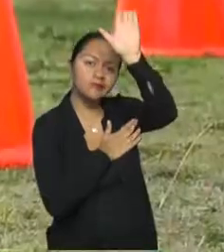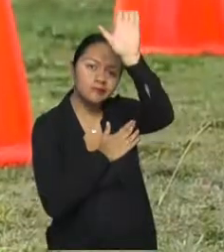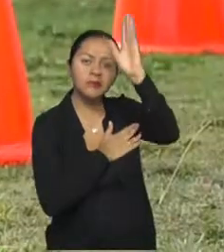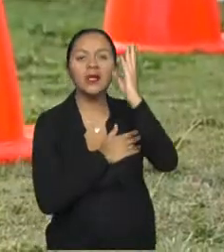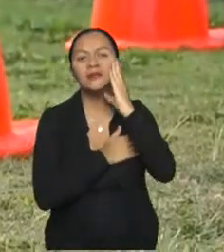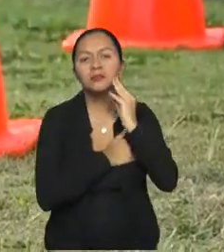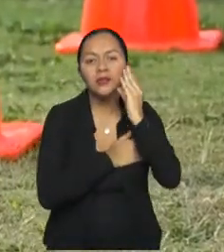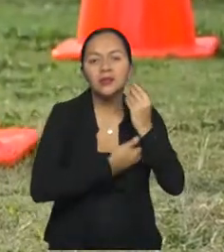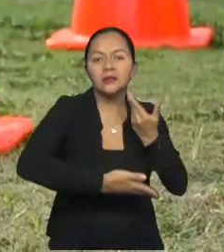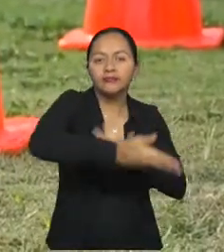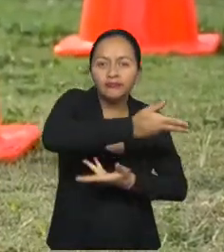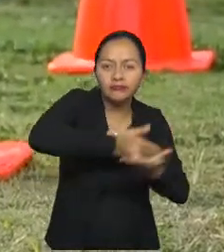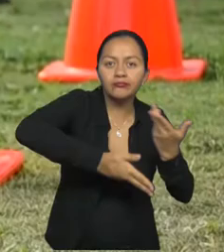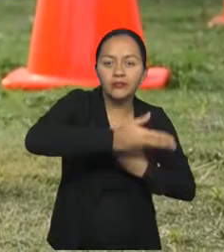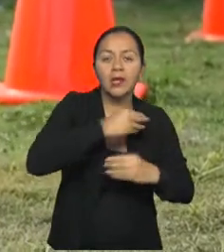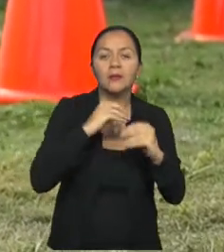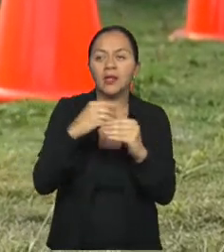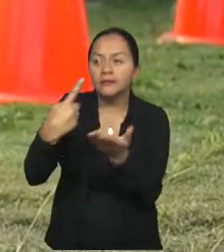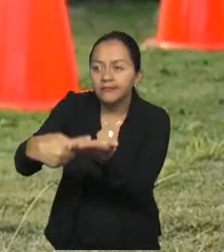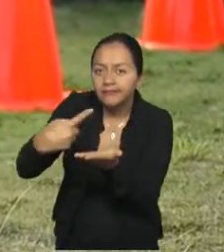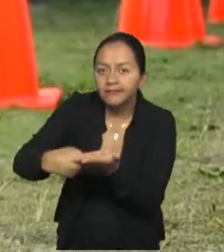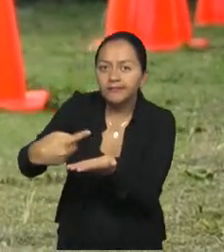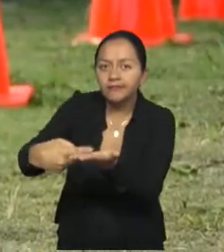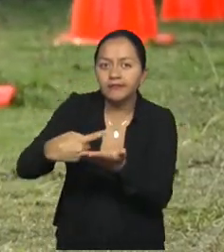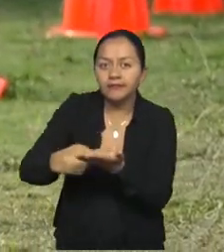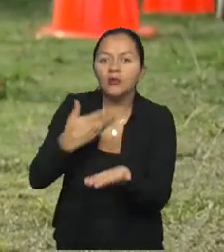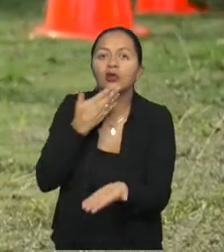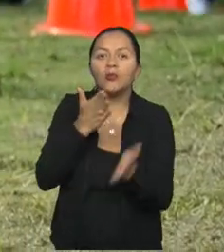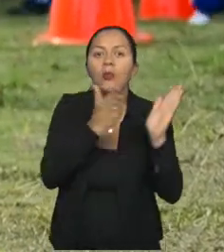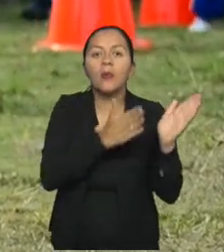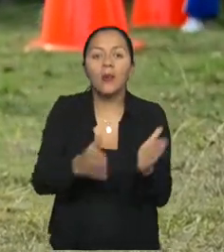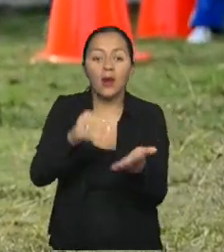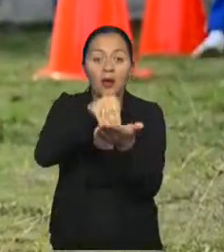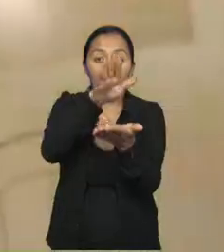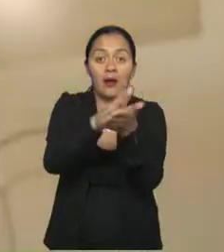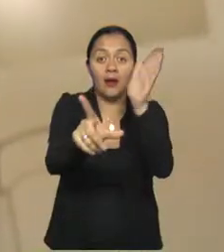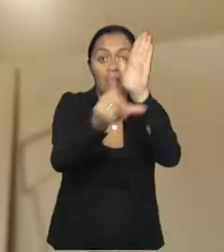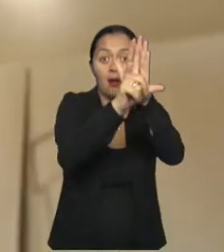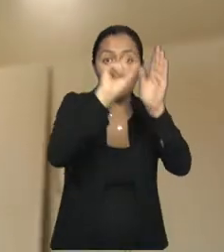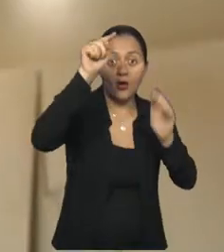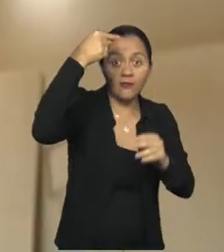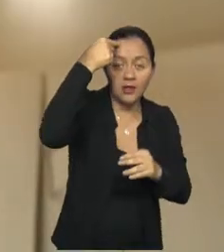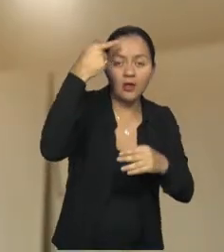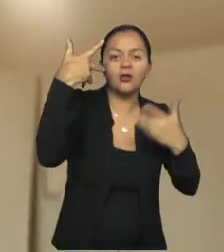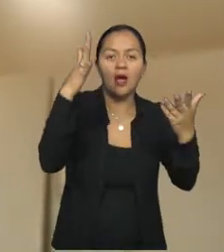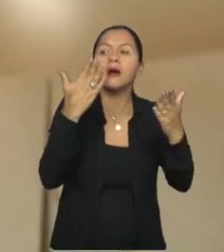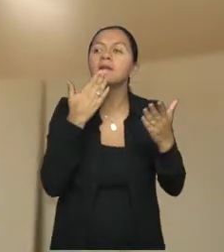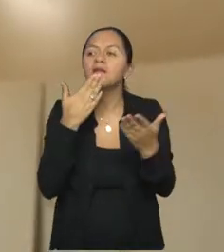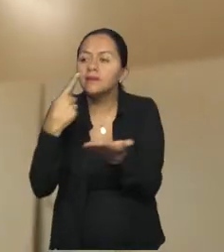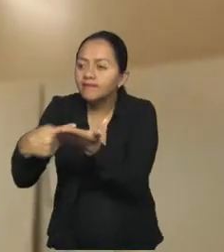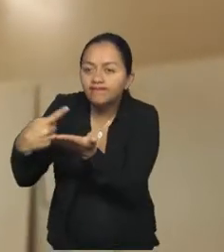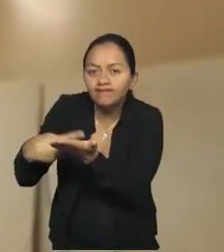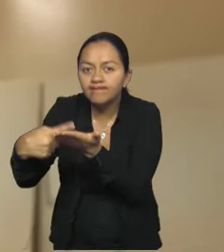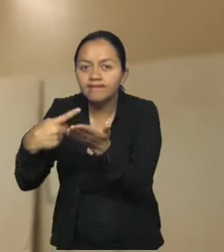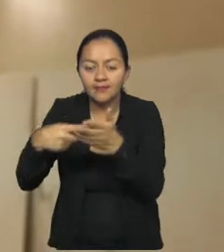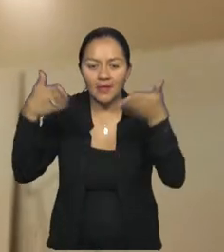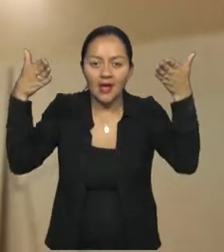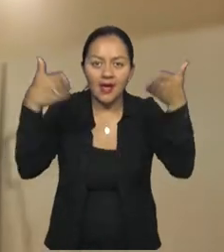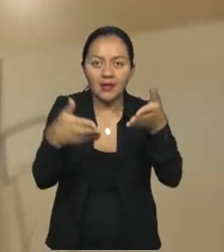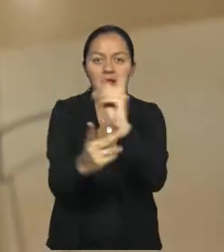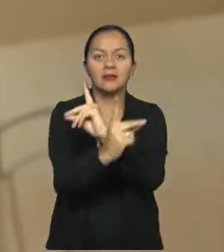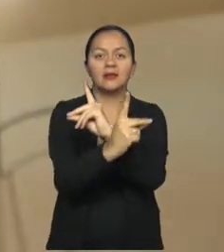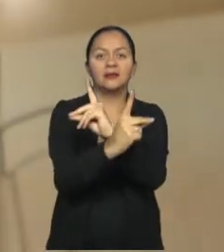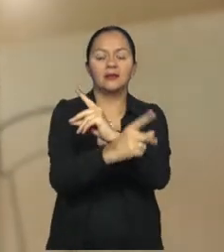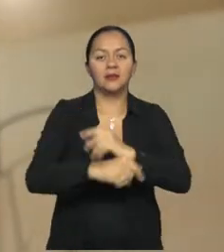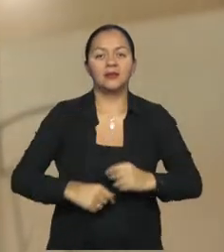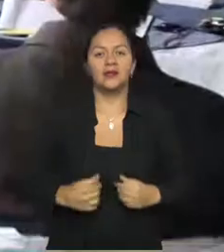experiencias, activar discusiones e influir sobre las políticas públicas orientadas a fortalecer la atención integral de las